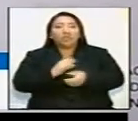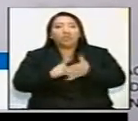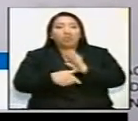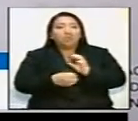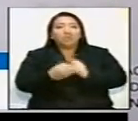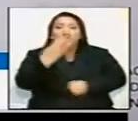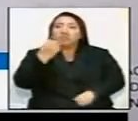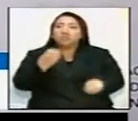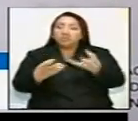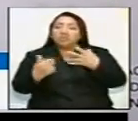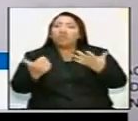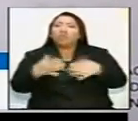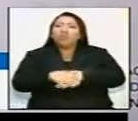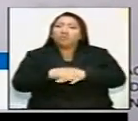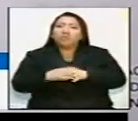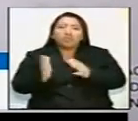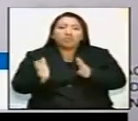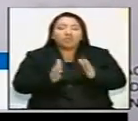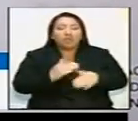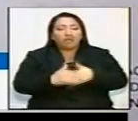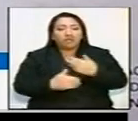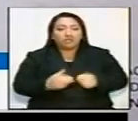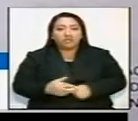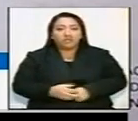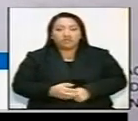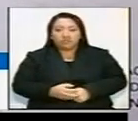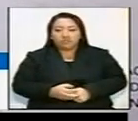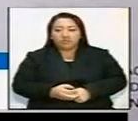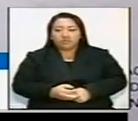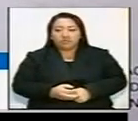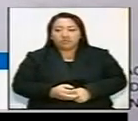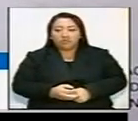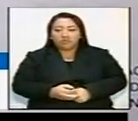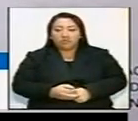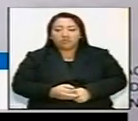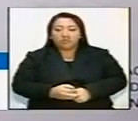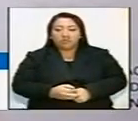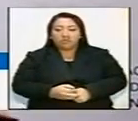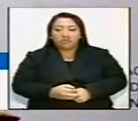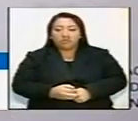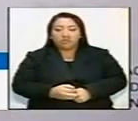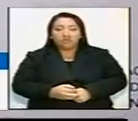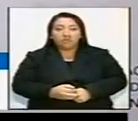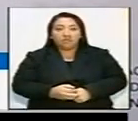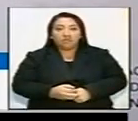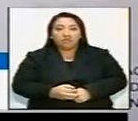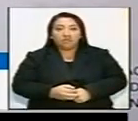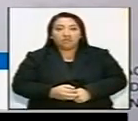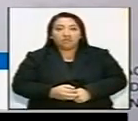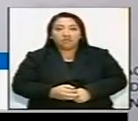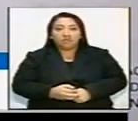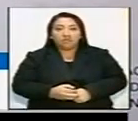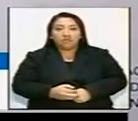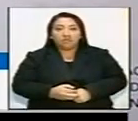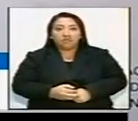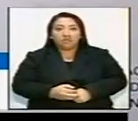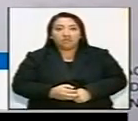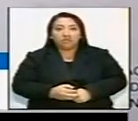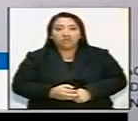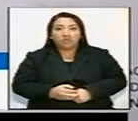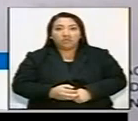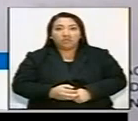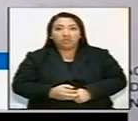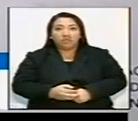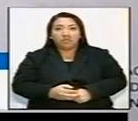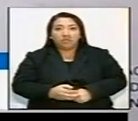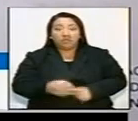nuevas medidas también vamos a tener que seguir avanzando. Hoy en día se pueden identificar más, y esas más vienen a ser